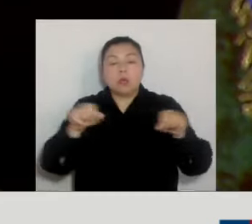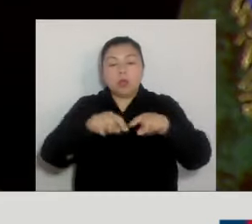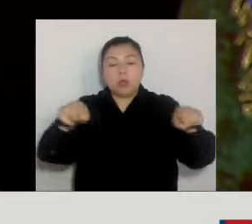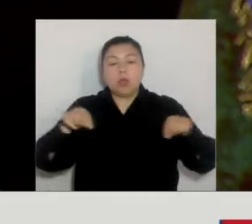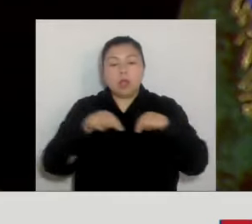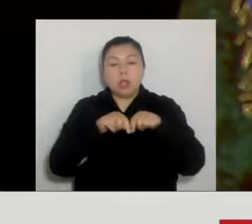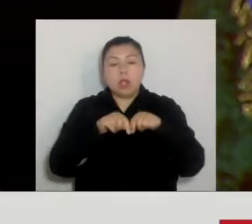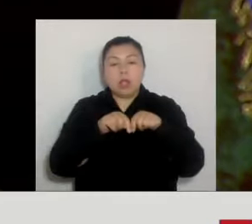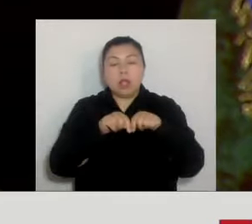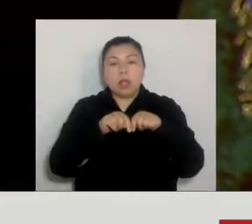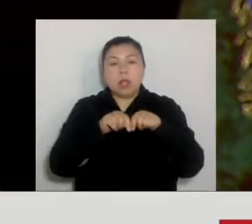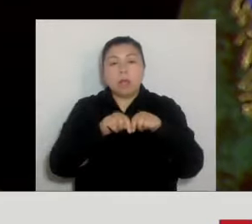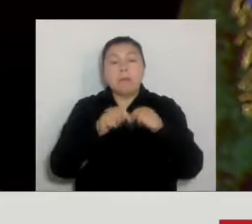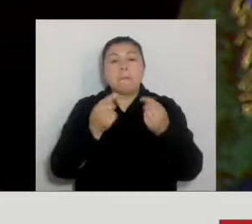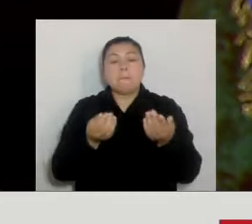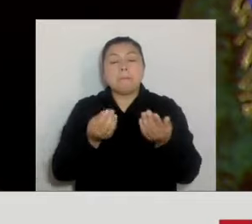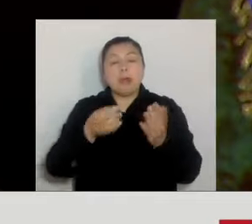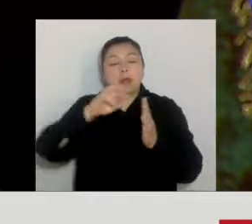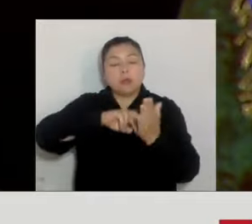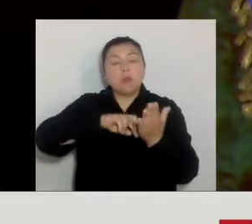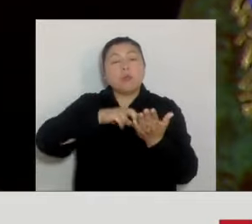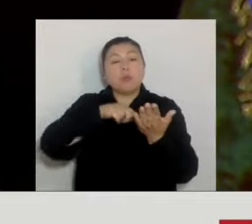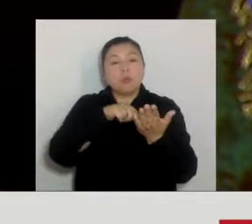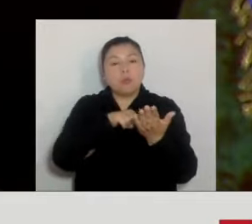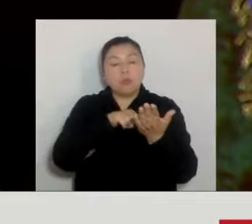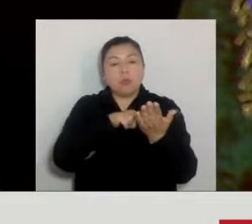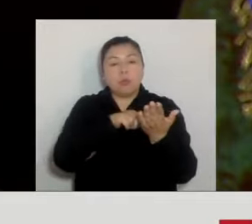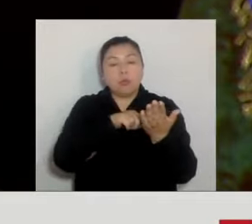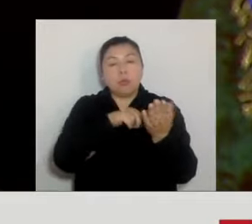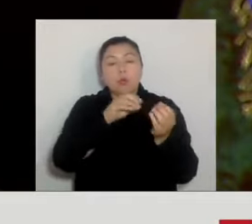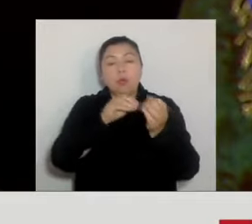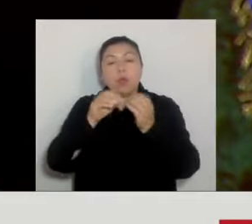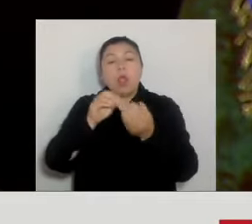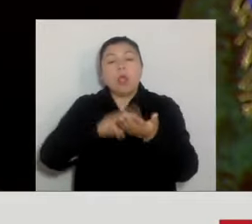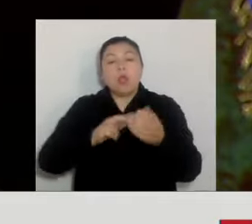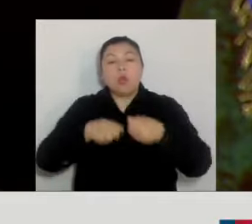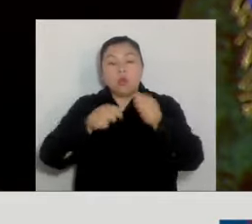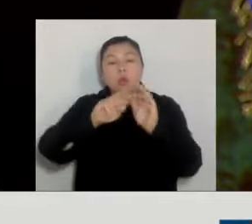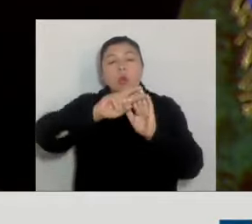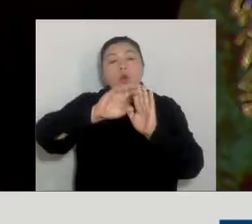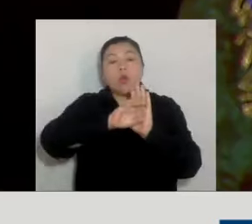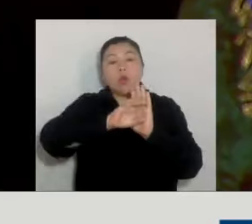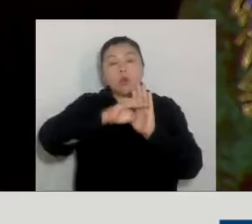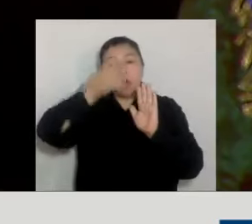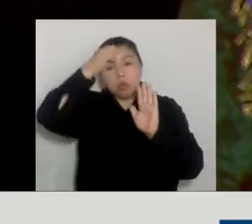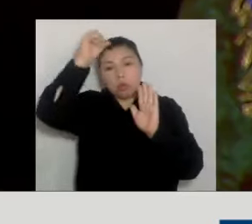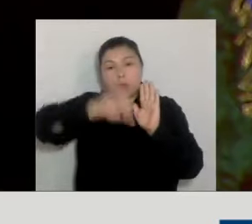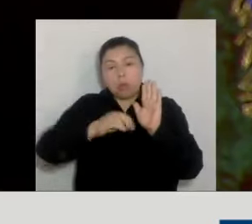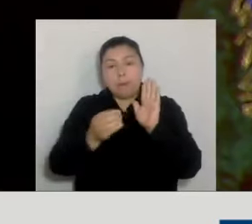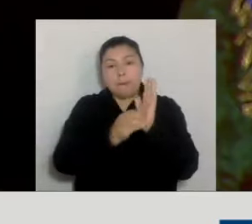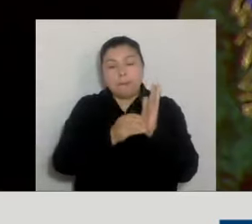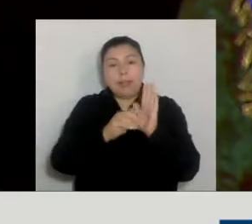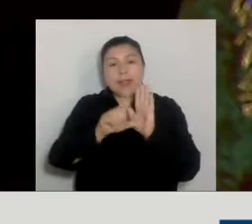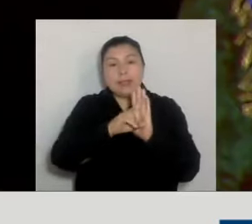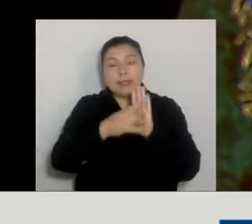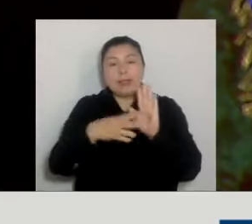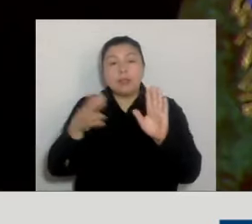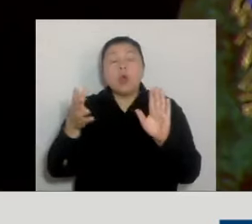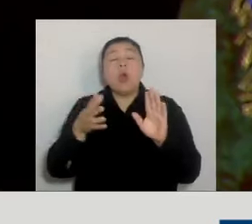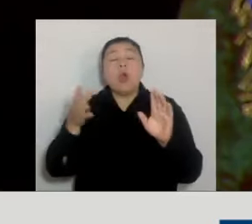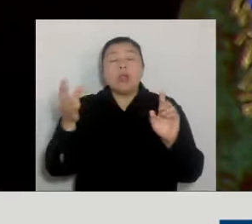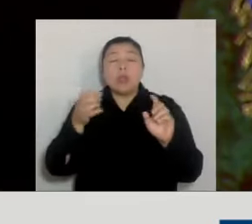para que le sea remitido el proyecto iniciado en moción que modifica el código penal para como delito de maltrato animal